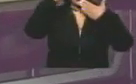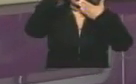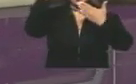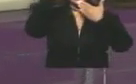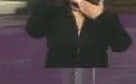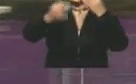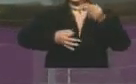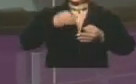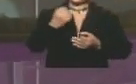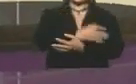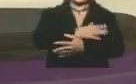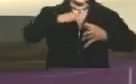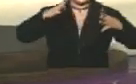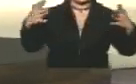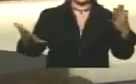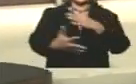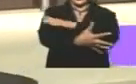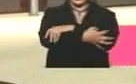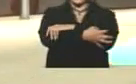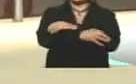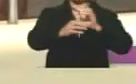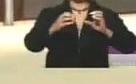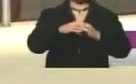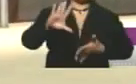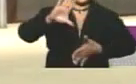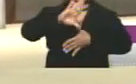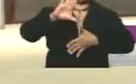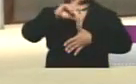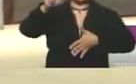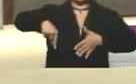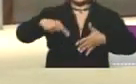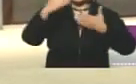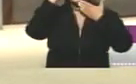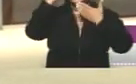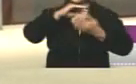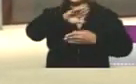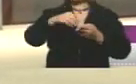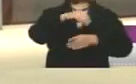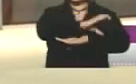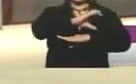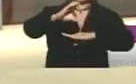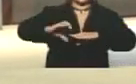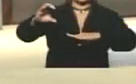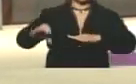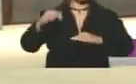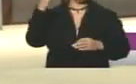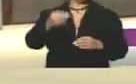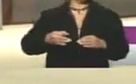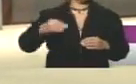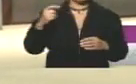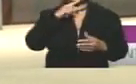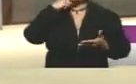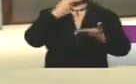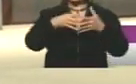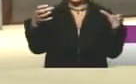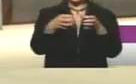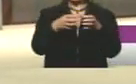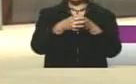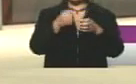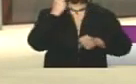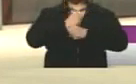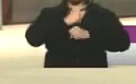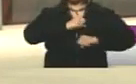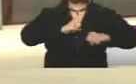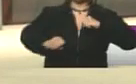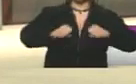Hola, hola, como siempre te envío un gigantesco abrazo como nuestra América y un caluroso saludo como nuestro Caribe y lo hago como siempre en nombre de todo este gran equipo